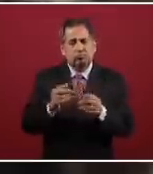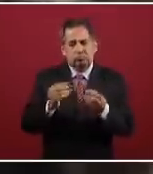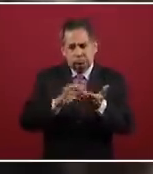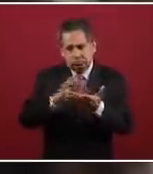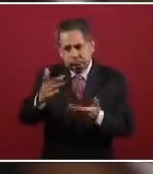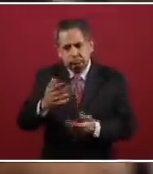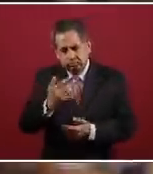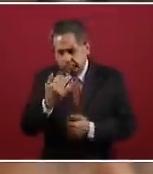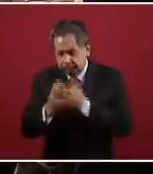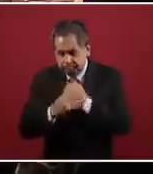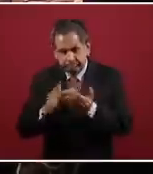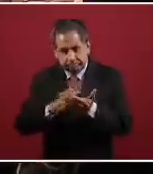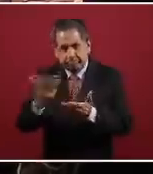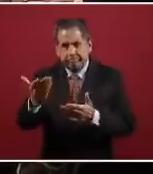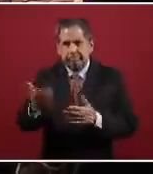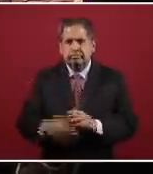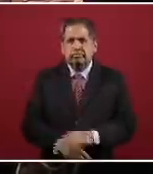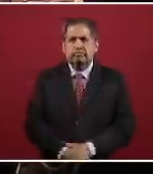gracias por el uso de la palabra.